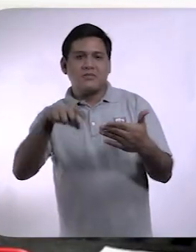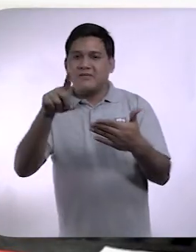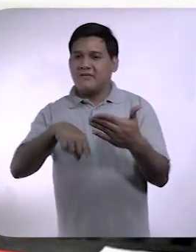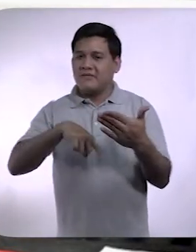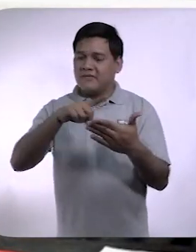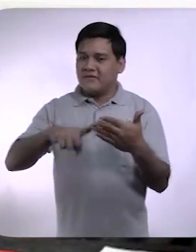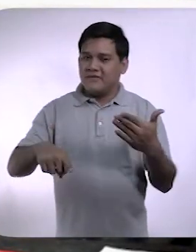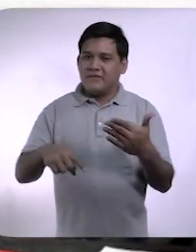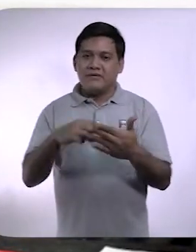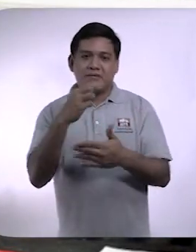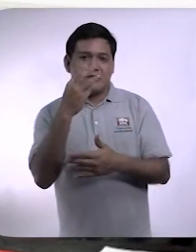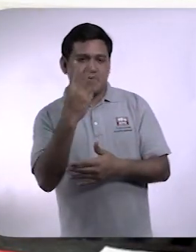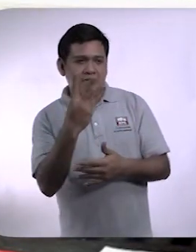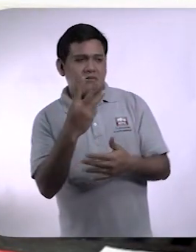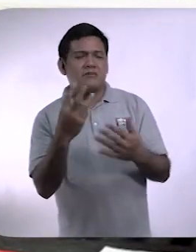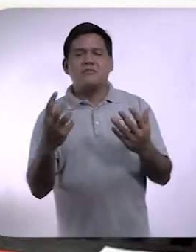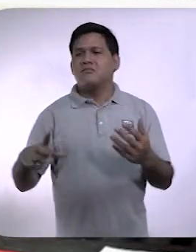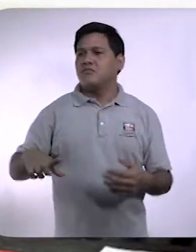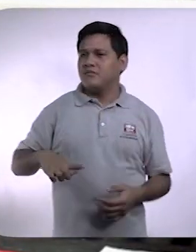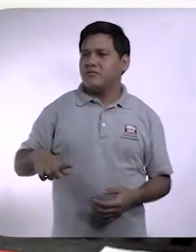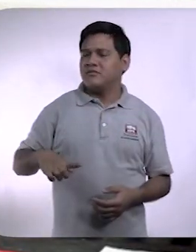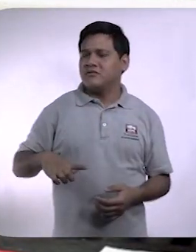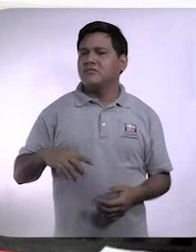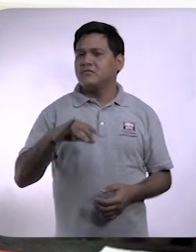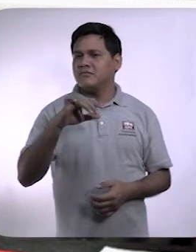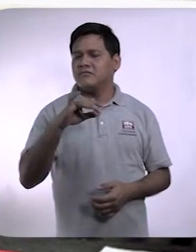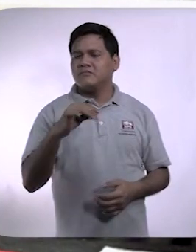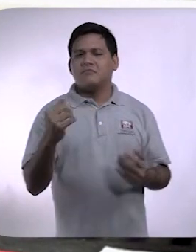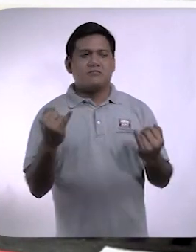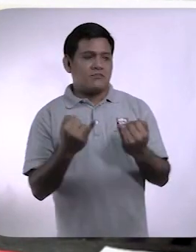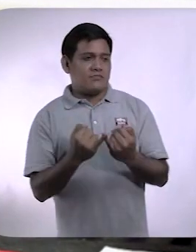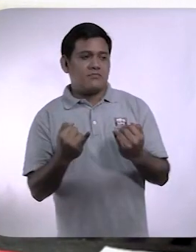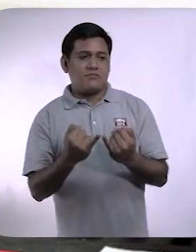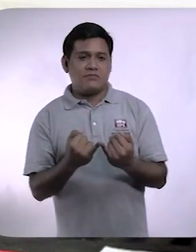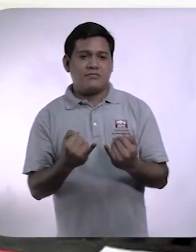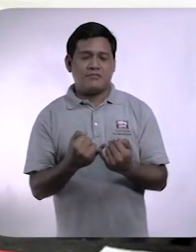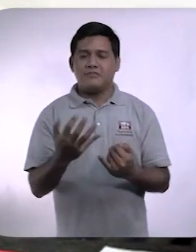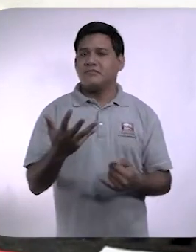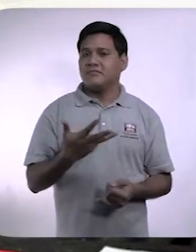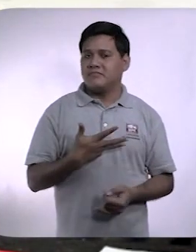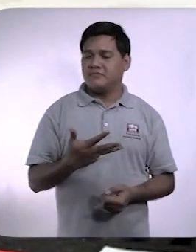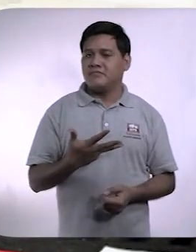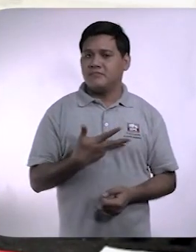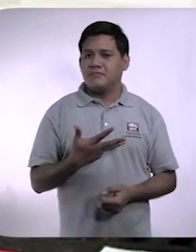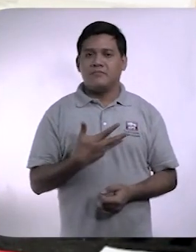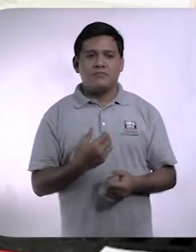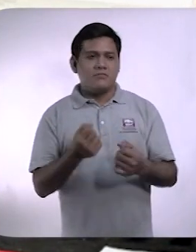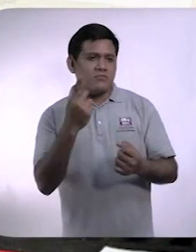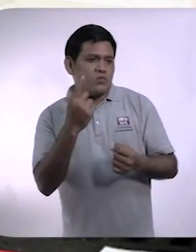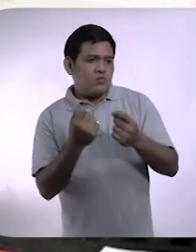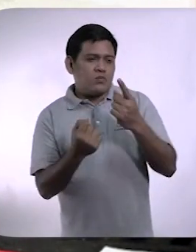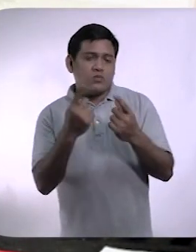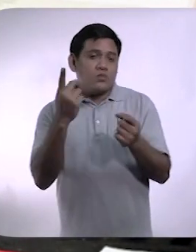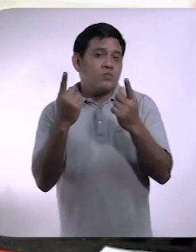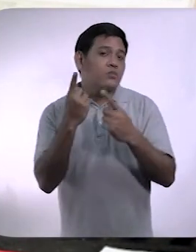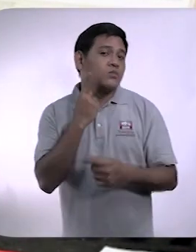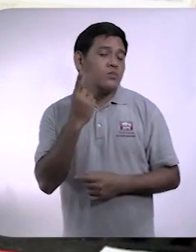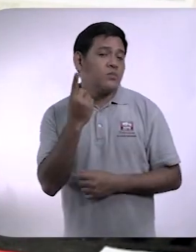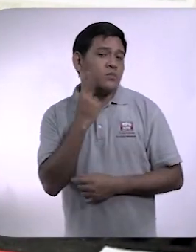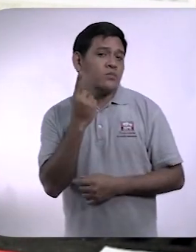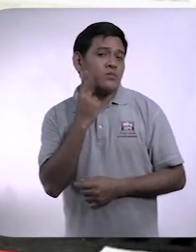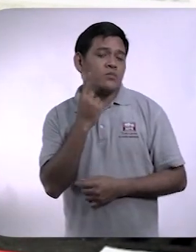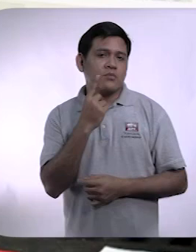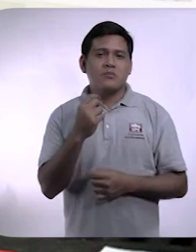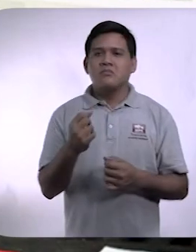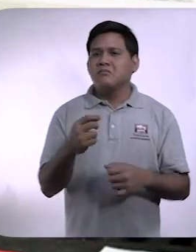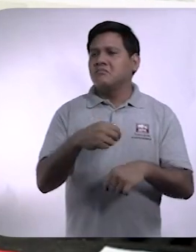voto de la misma manera de gubernatura. También existen algunas diputaciones en algunos